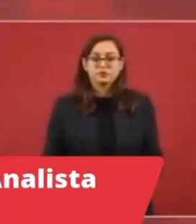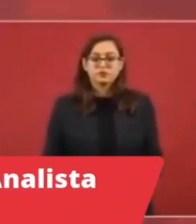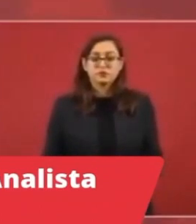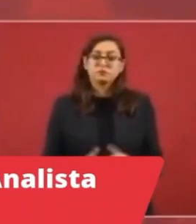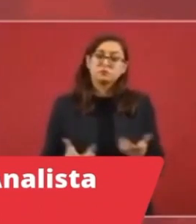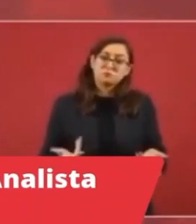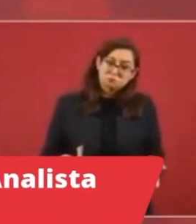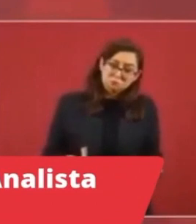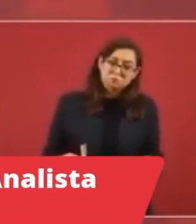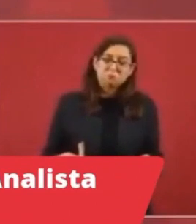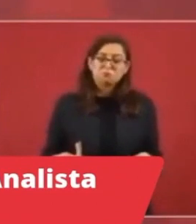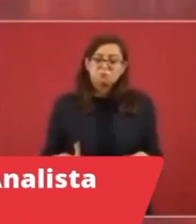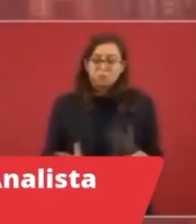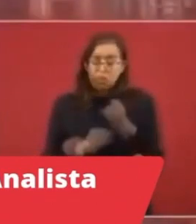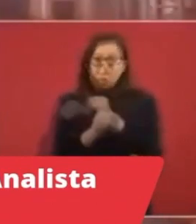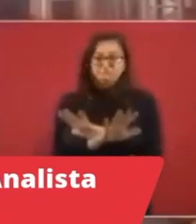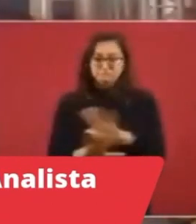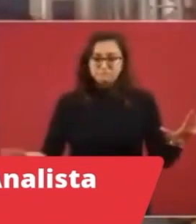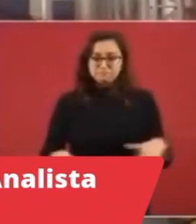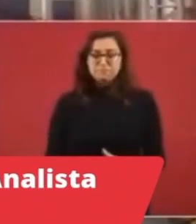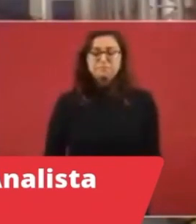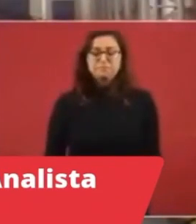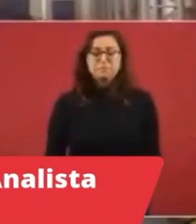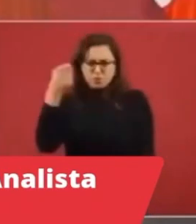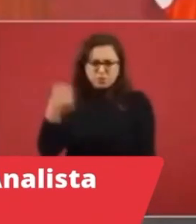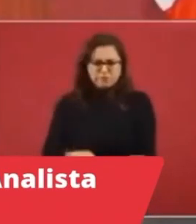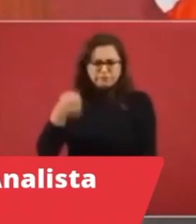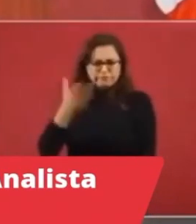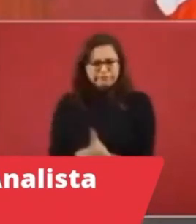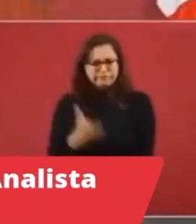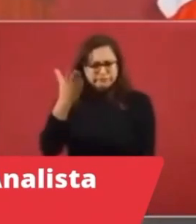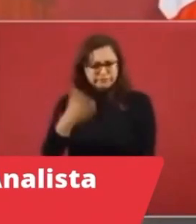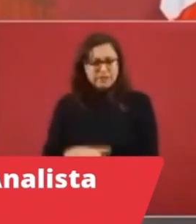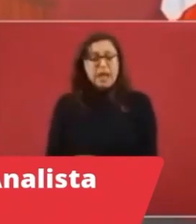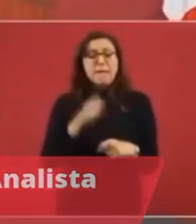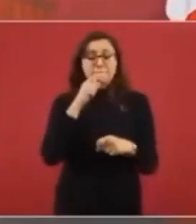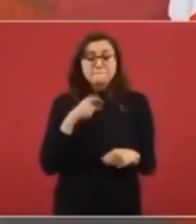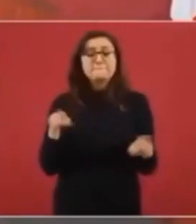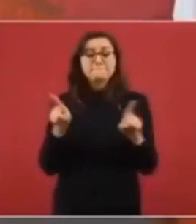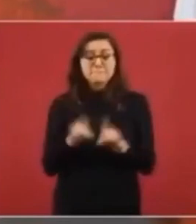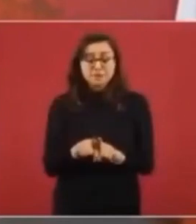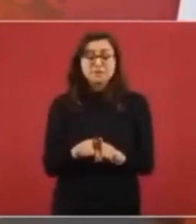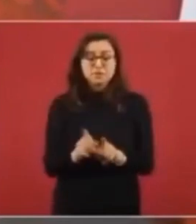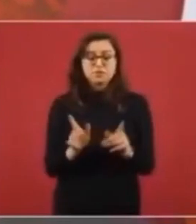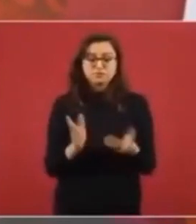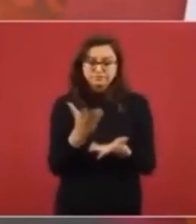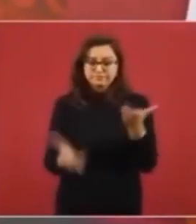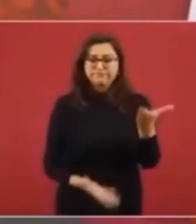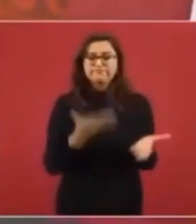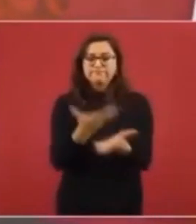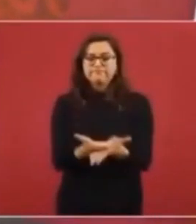que critican al calorcito de su propia casa y que no son presidentes de una república como